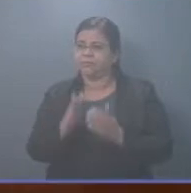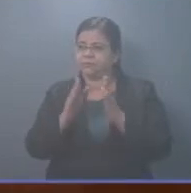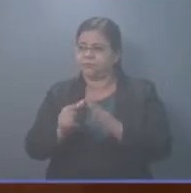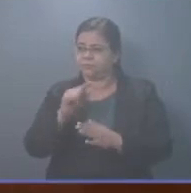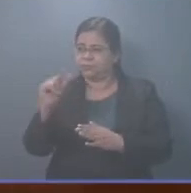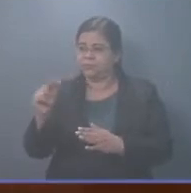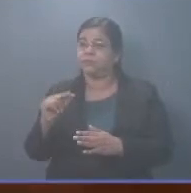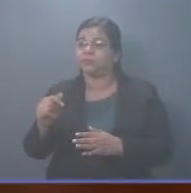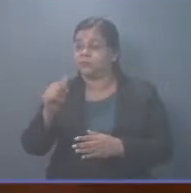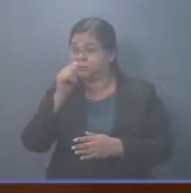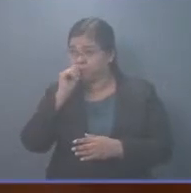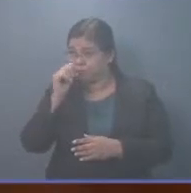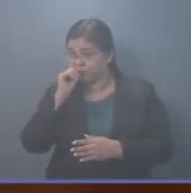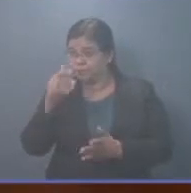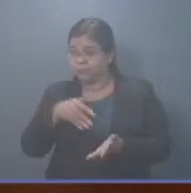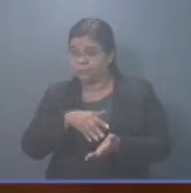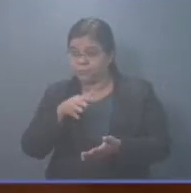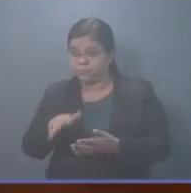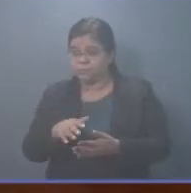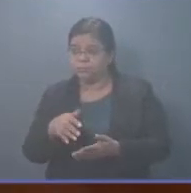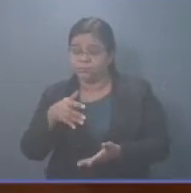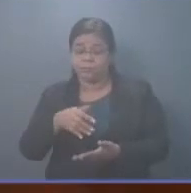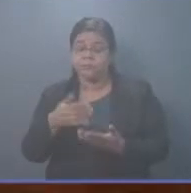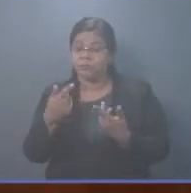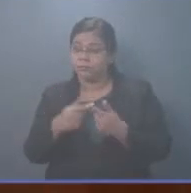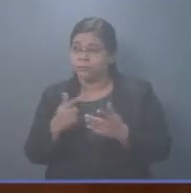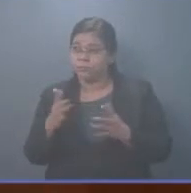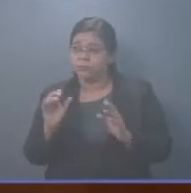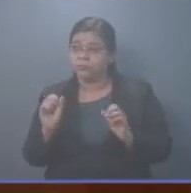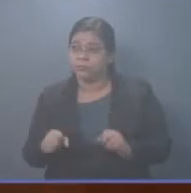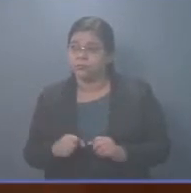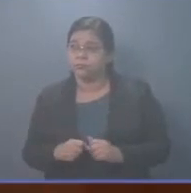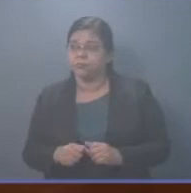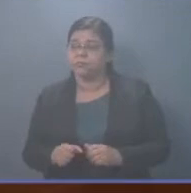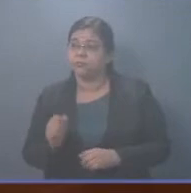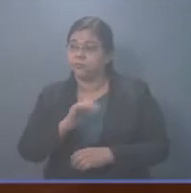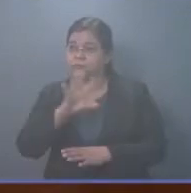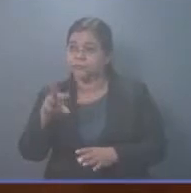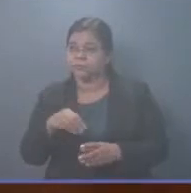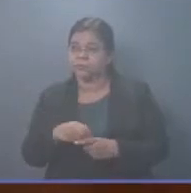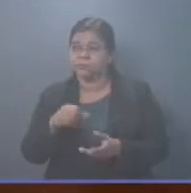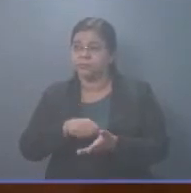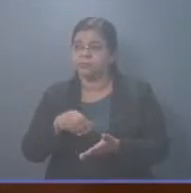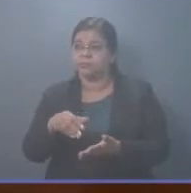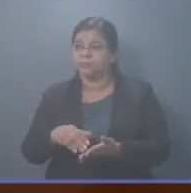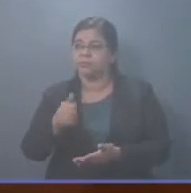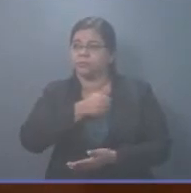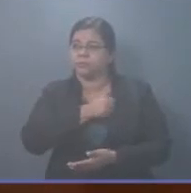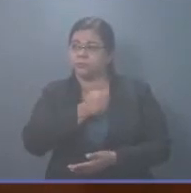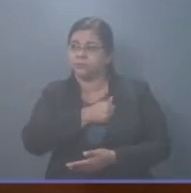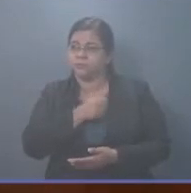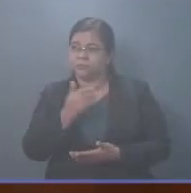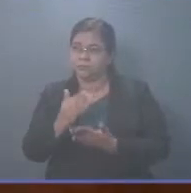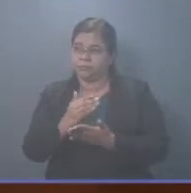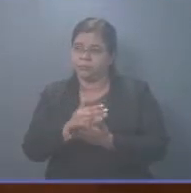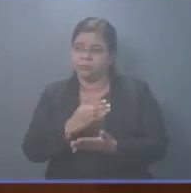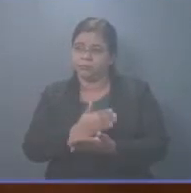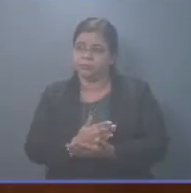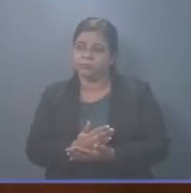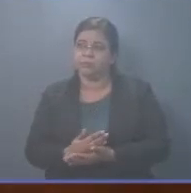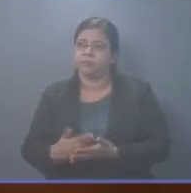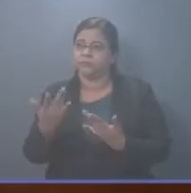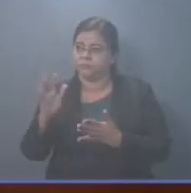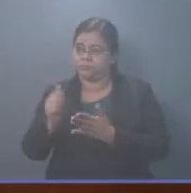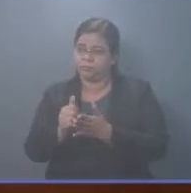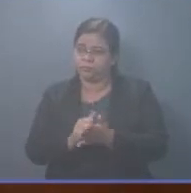previsión social, sean públicas o privadas, incluyendo las municipalidades, tendrán las siguientes obligaciones. Y de ahí el artículo